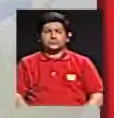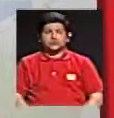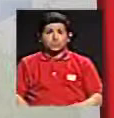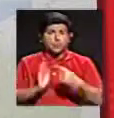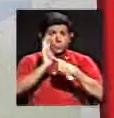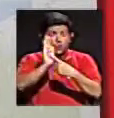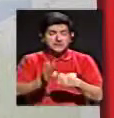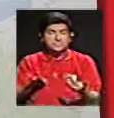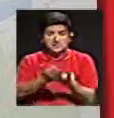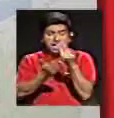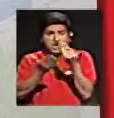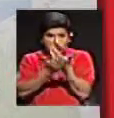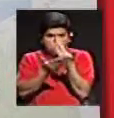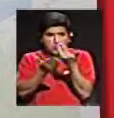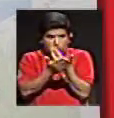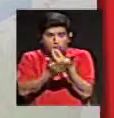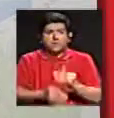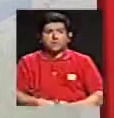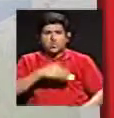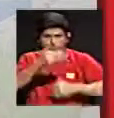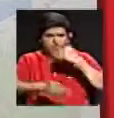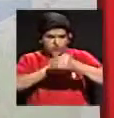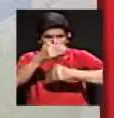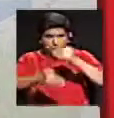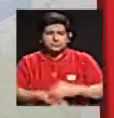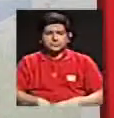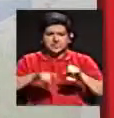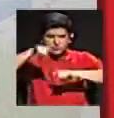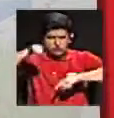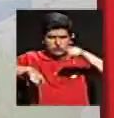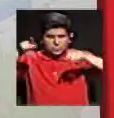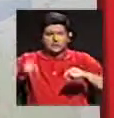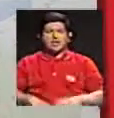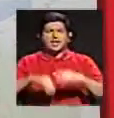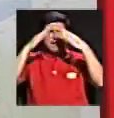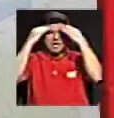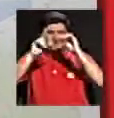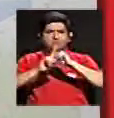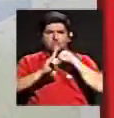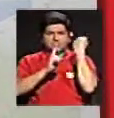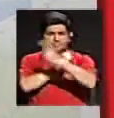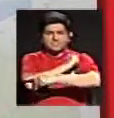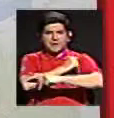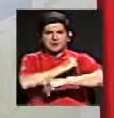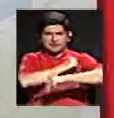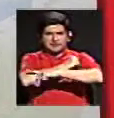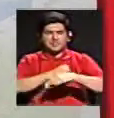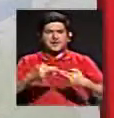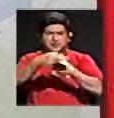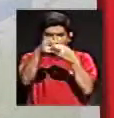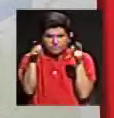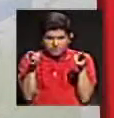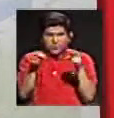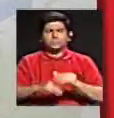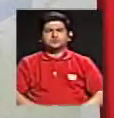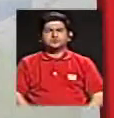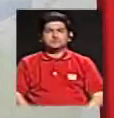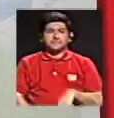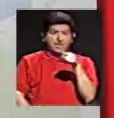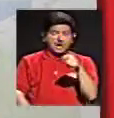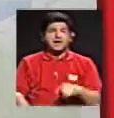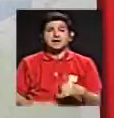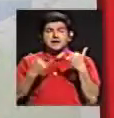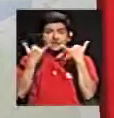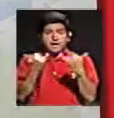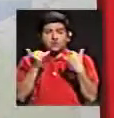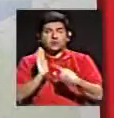según el más reciente actualización estadística del informe del Estado de la región que ha